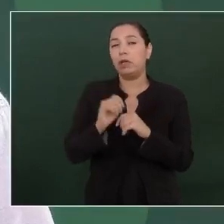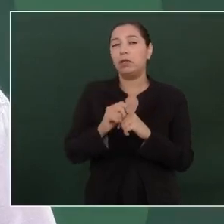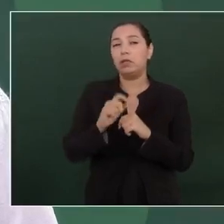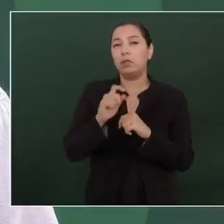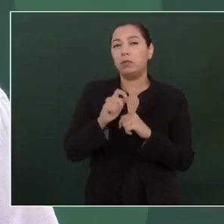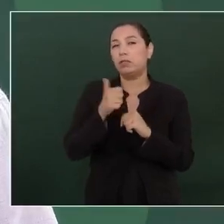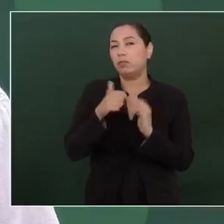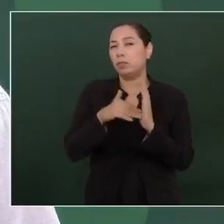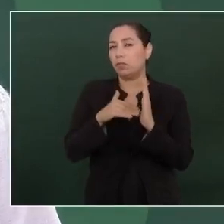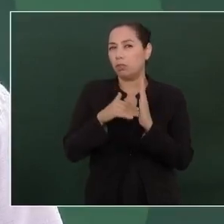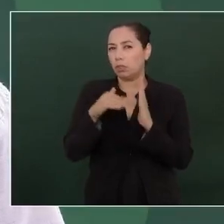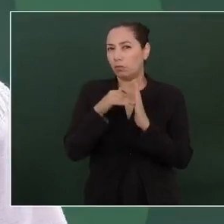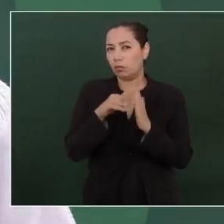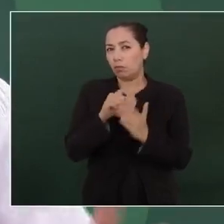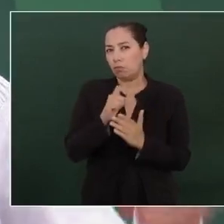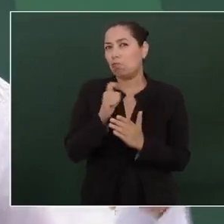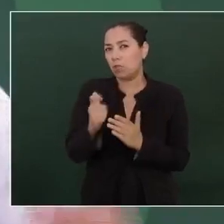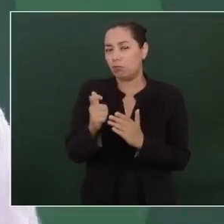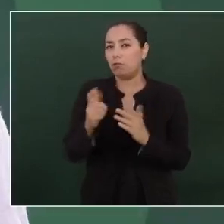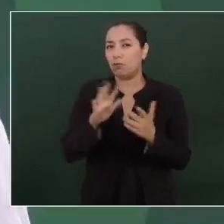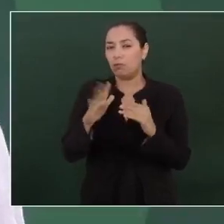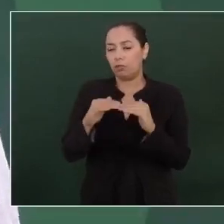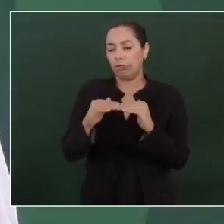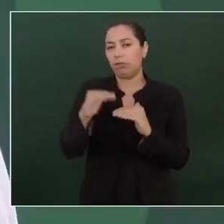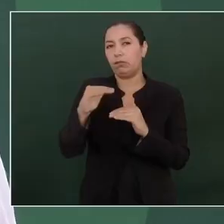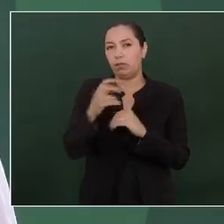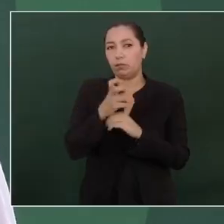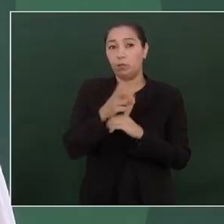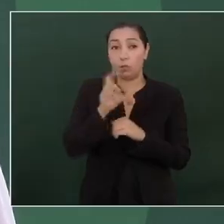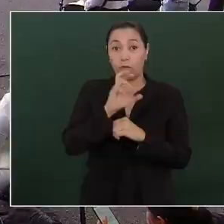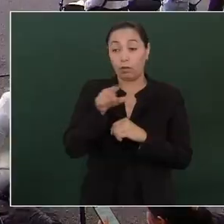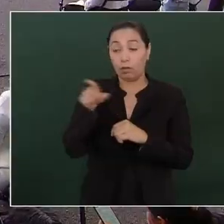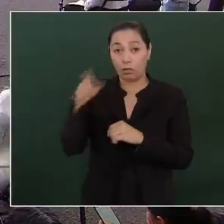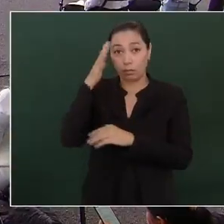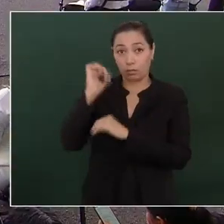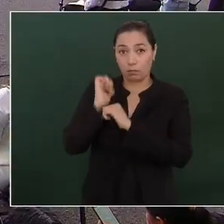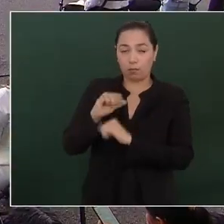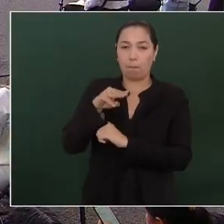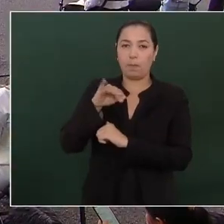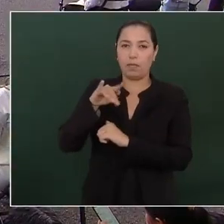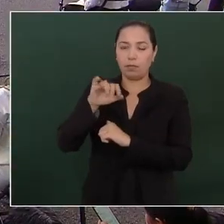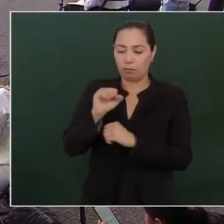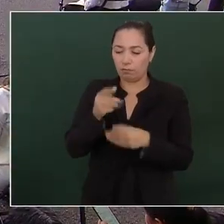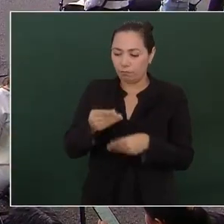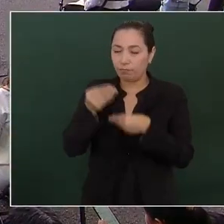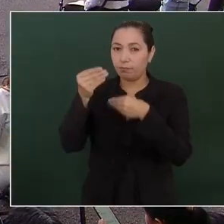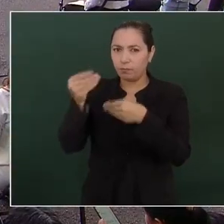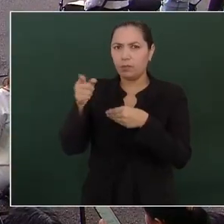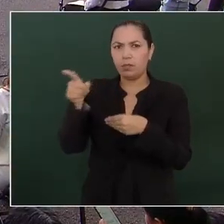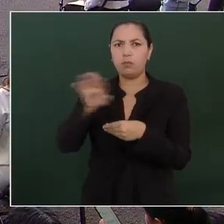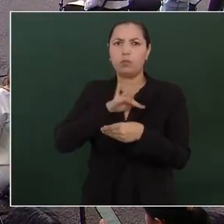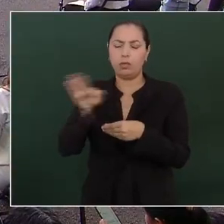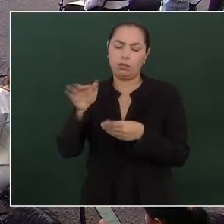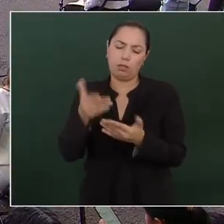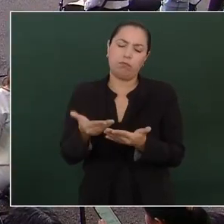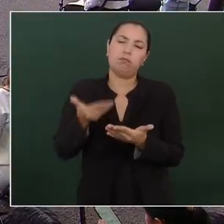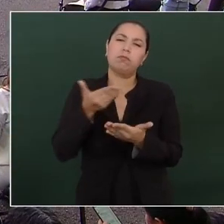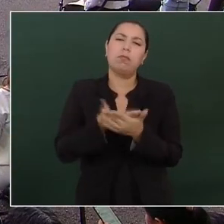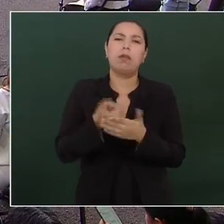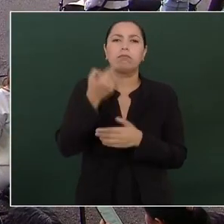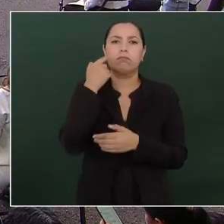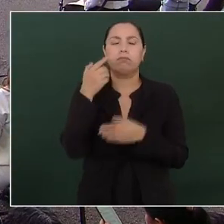millones de pesos. Al tenerlo, el ministro debía optar por, podía proponer conocer el